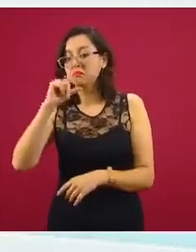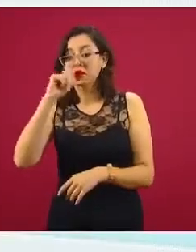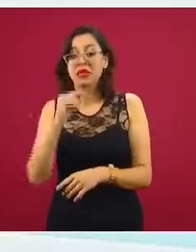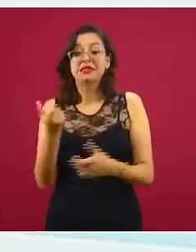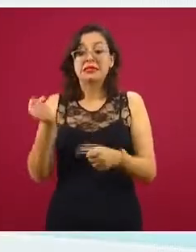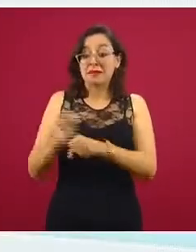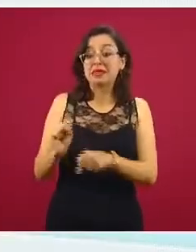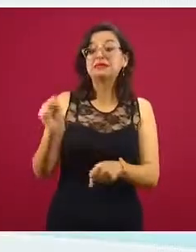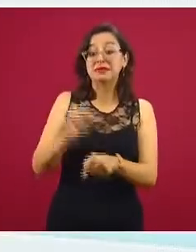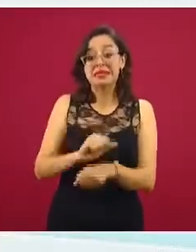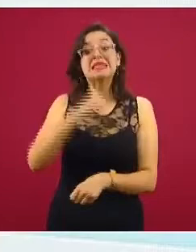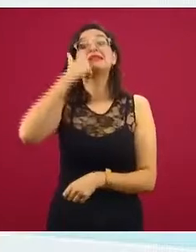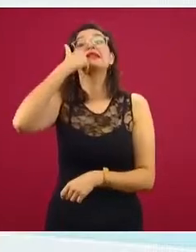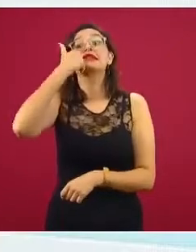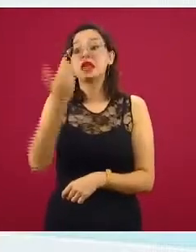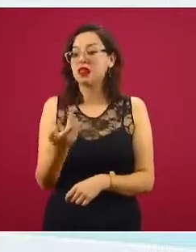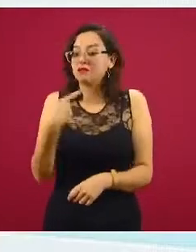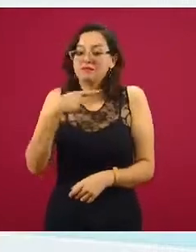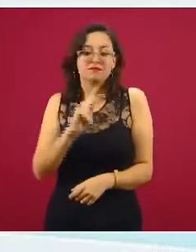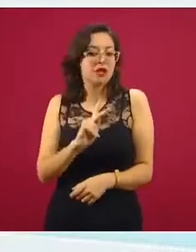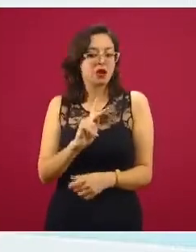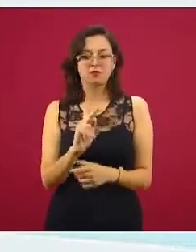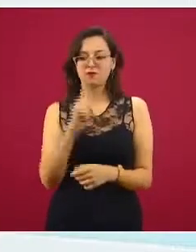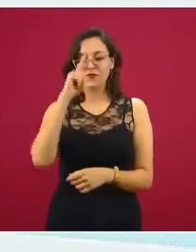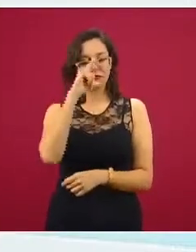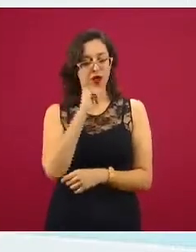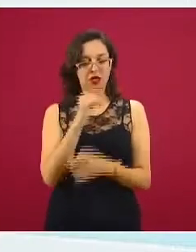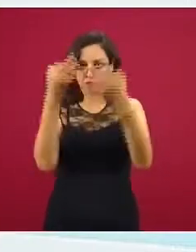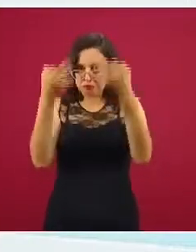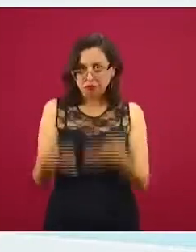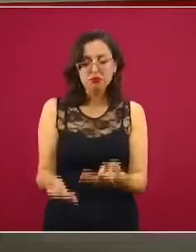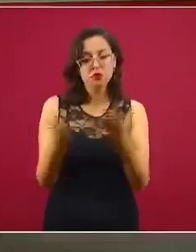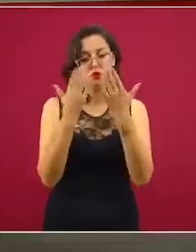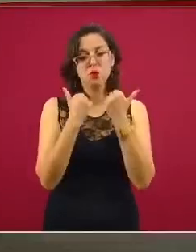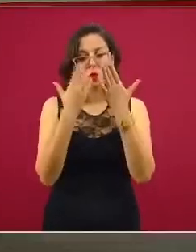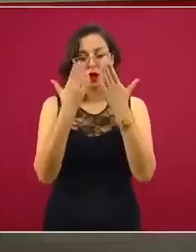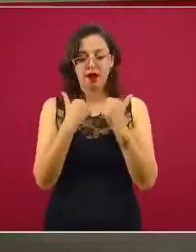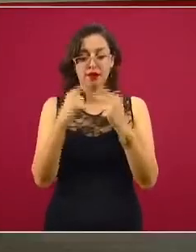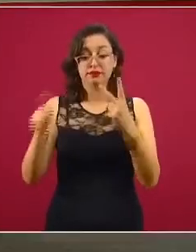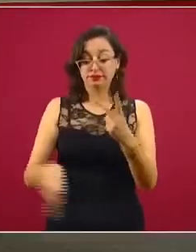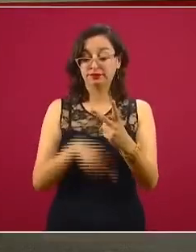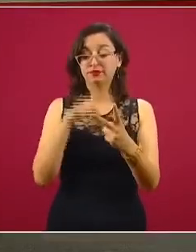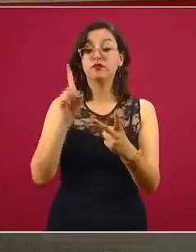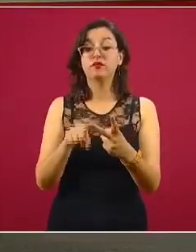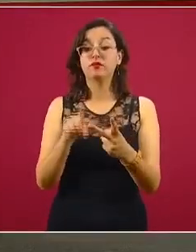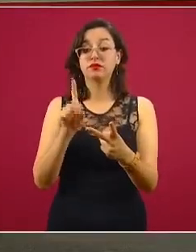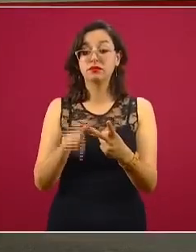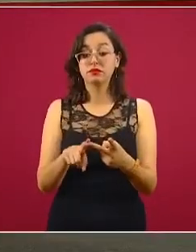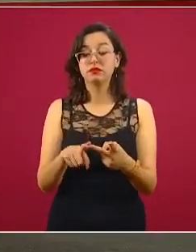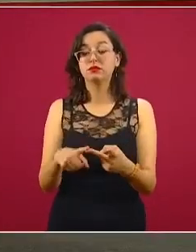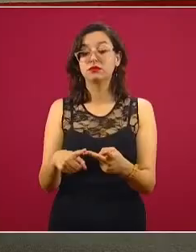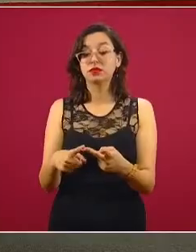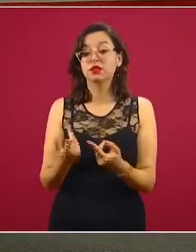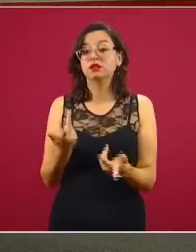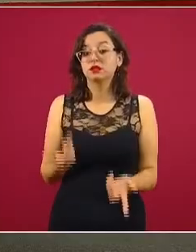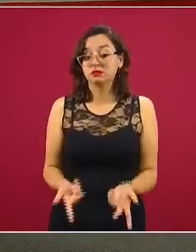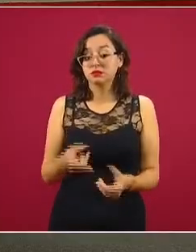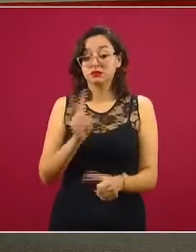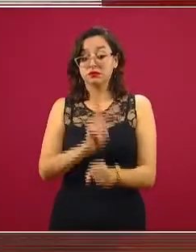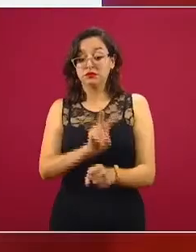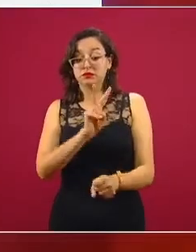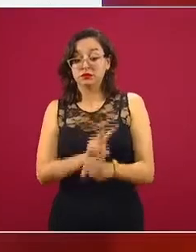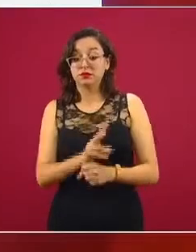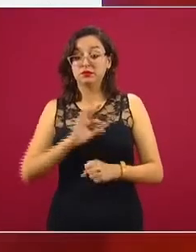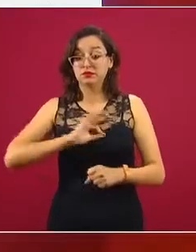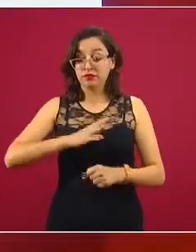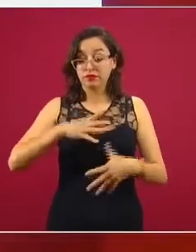que querían hacer diagnósticos, pero no cumplían esa calidad. Y lo segundo, que se comprometieran con la vigilancia epidemiológica,